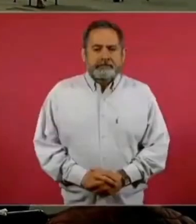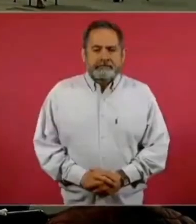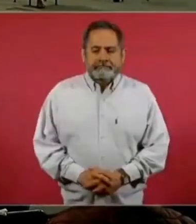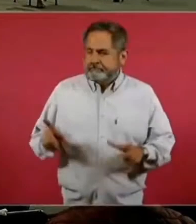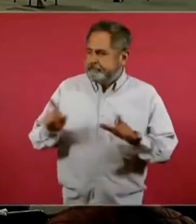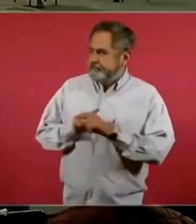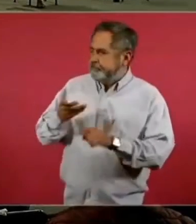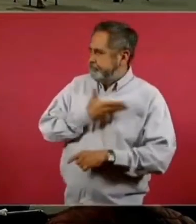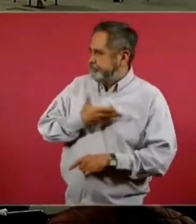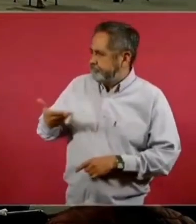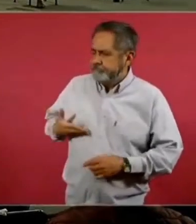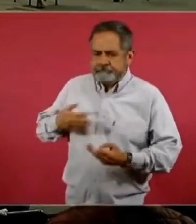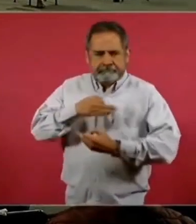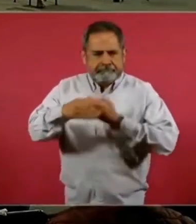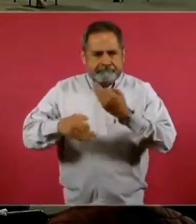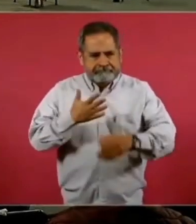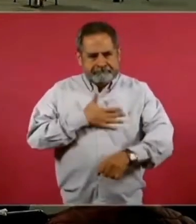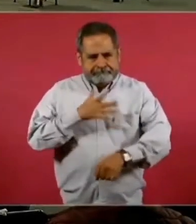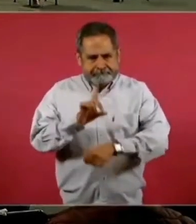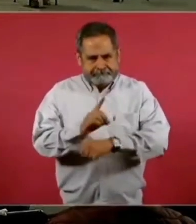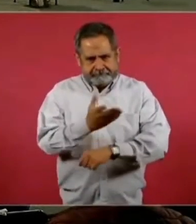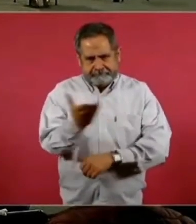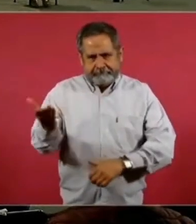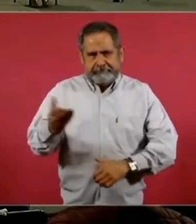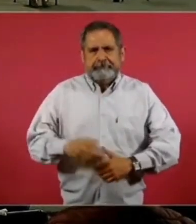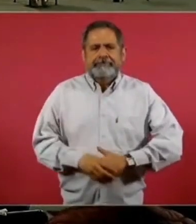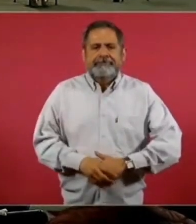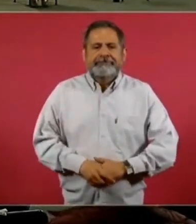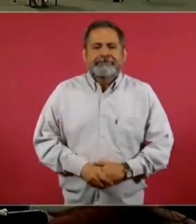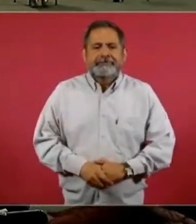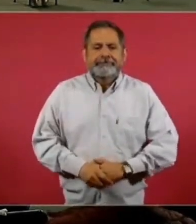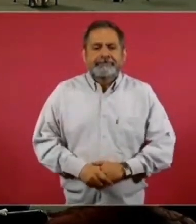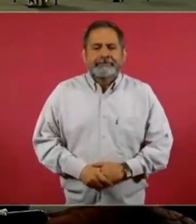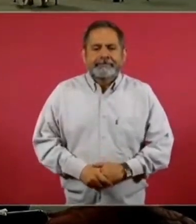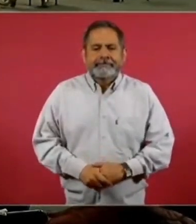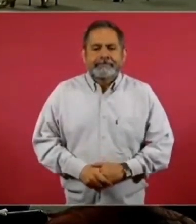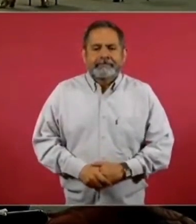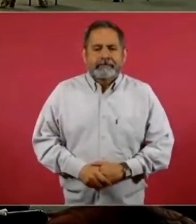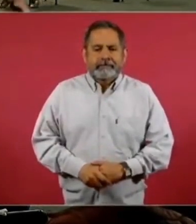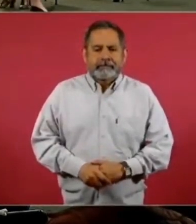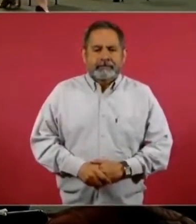presidente. Todas y todos tengan un buen día. A leerle.